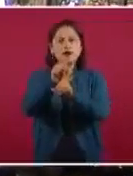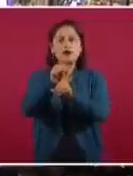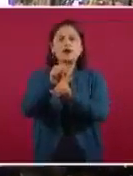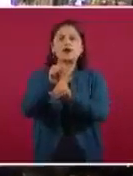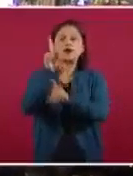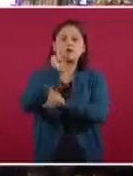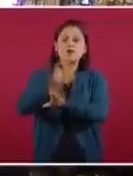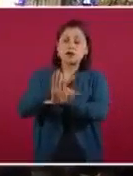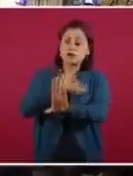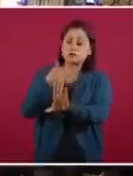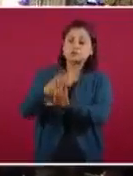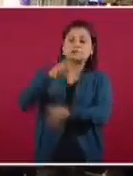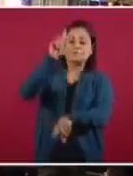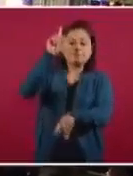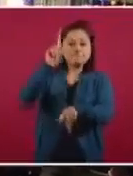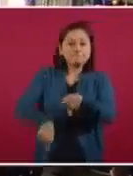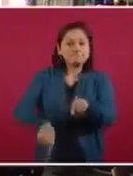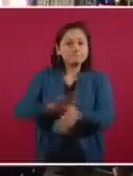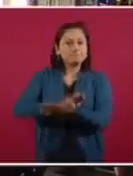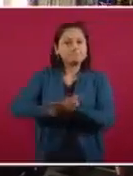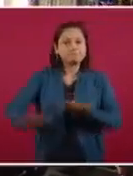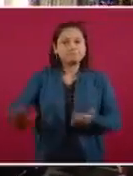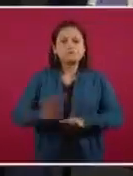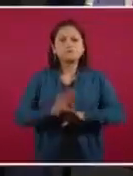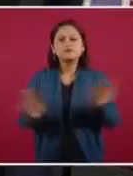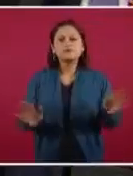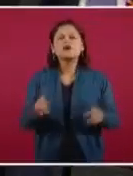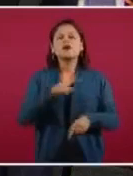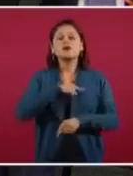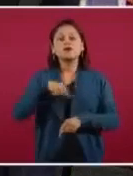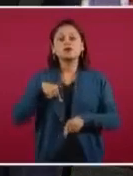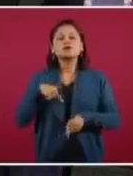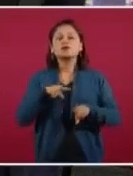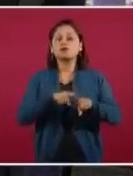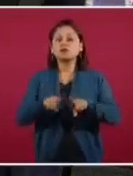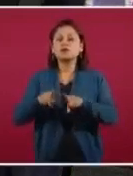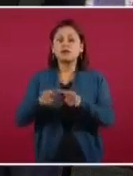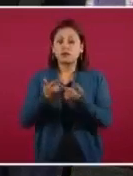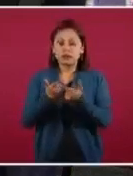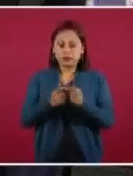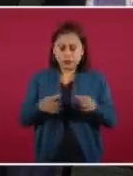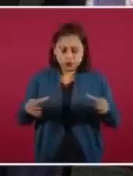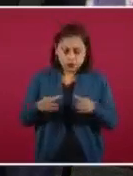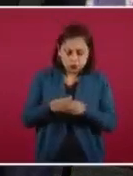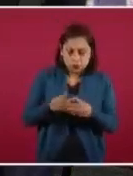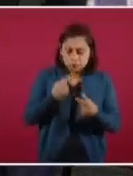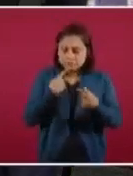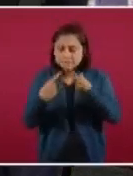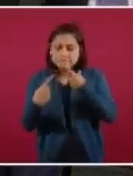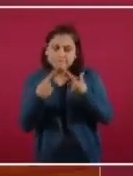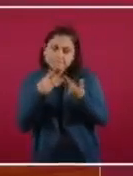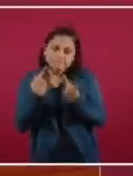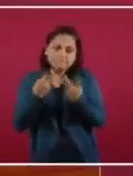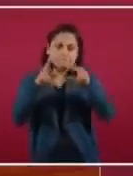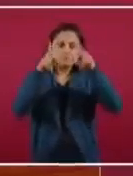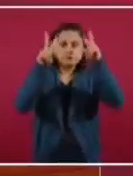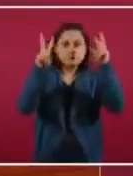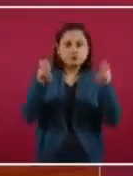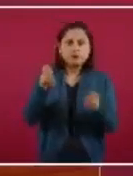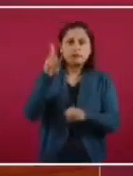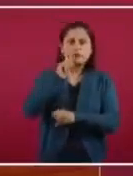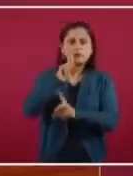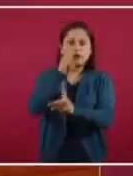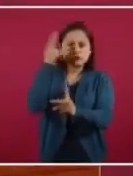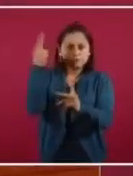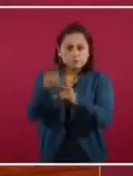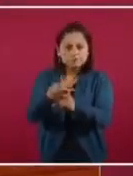las mujeres. Estamos trabajando en mesas técnicas para ver el tema del feminicidio. Estamos